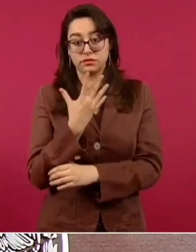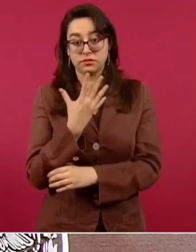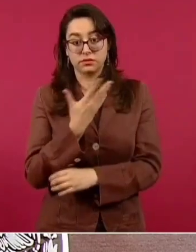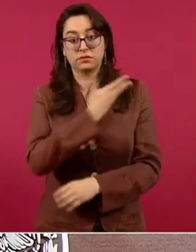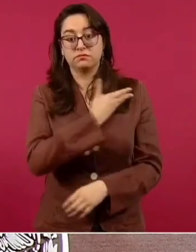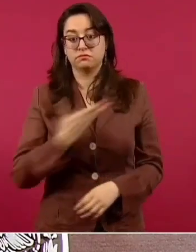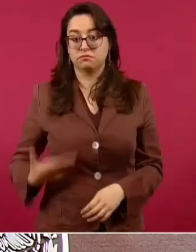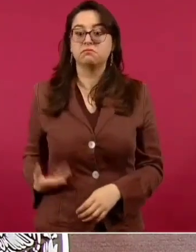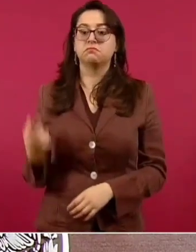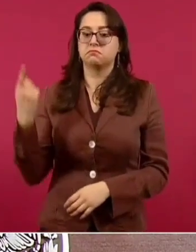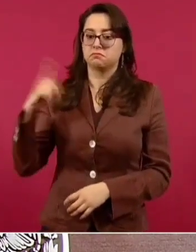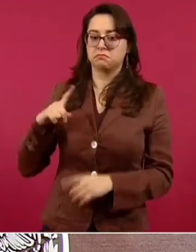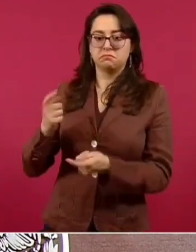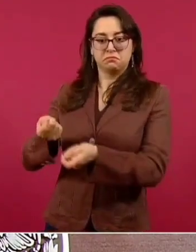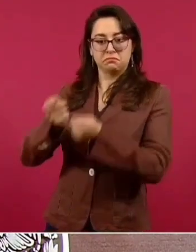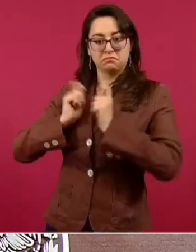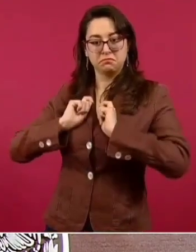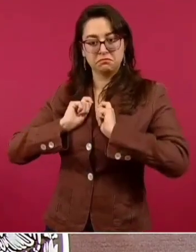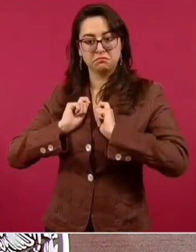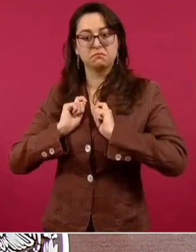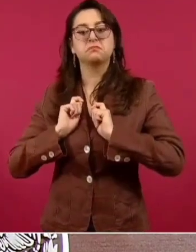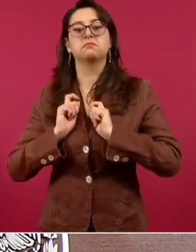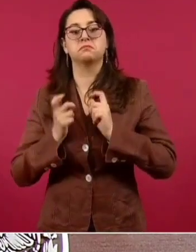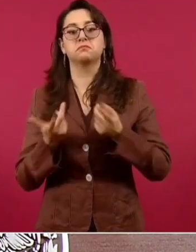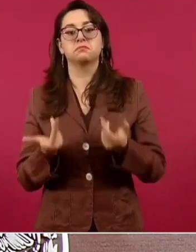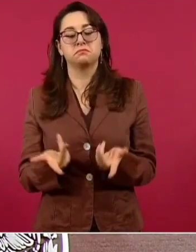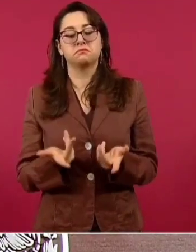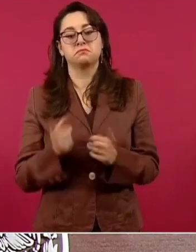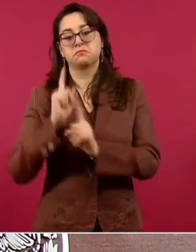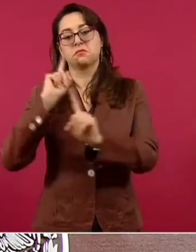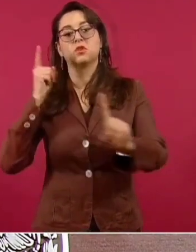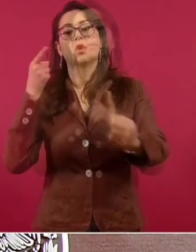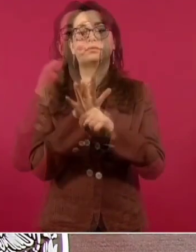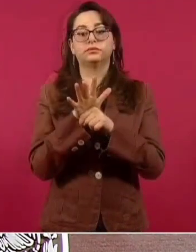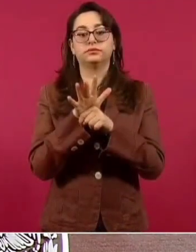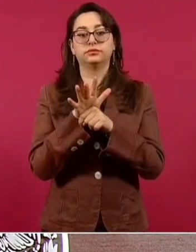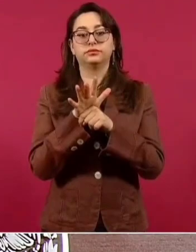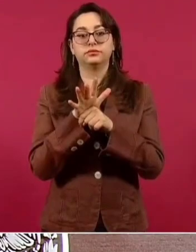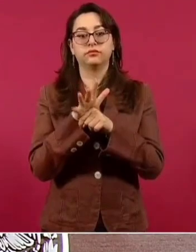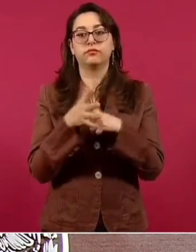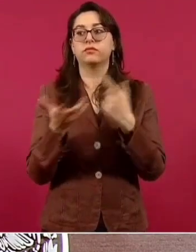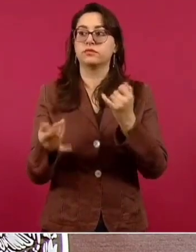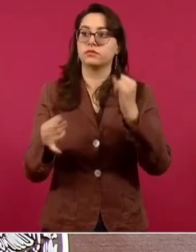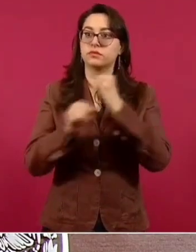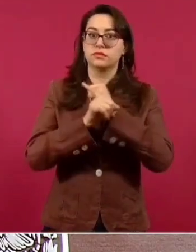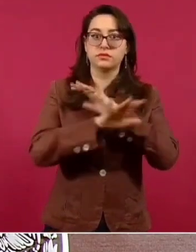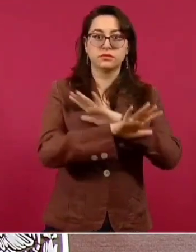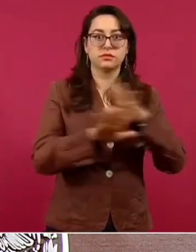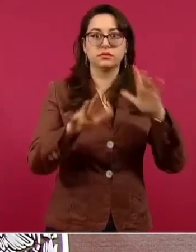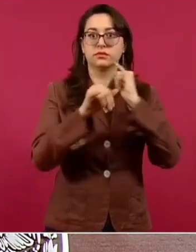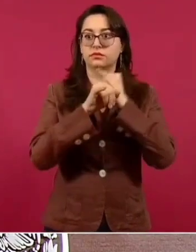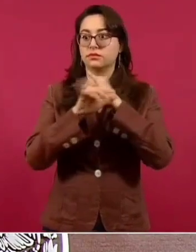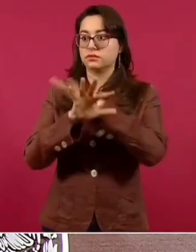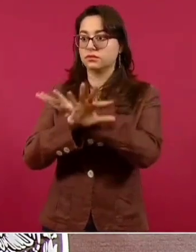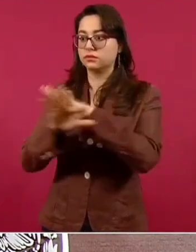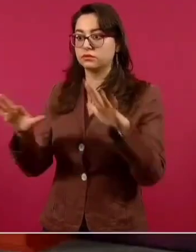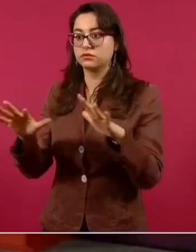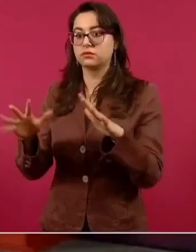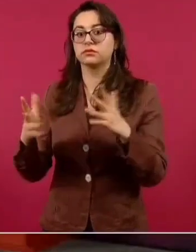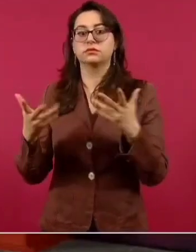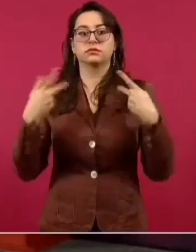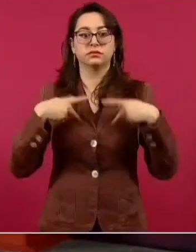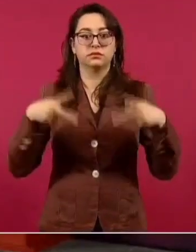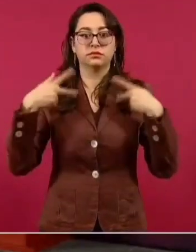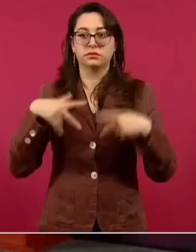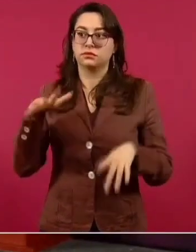ha indicado, como ya lo dijo él mismo, tiene propósitos de información, así como de comunicación